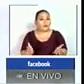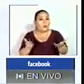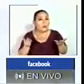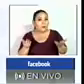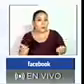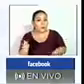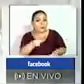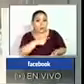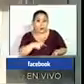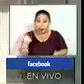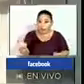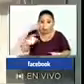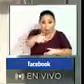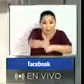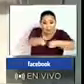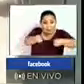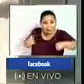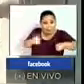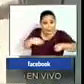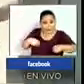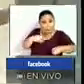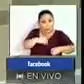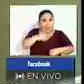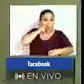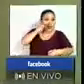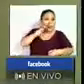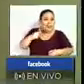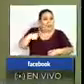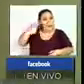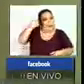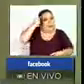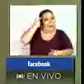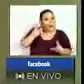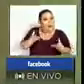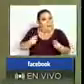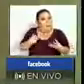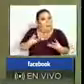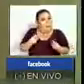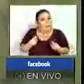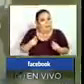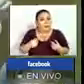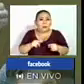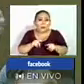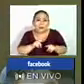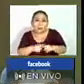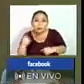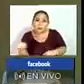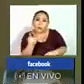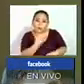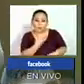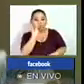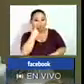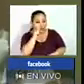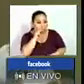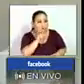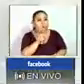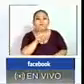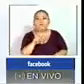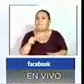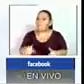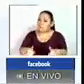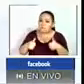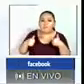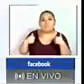una clínica odontológica en este tiempo crea un poco de temor, pero el paciente, al comprobar que se está siguiendo un